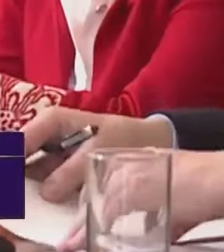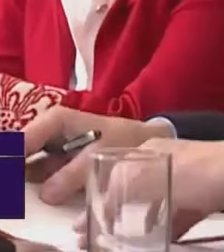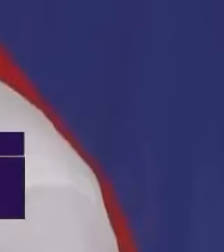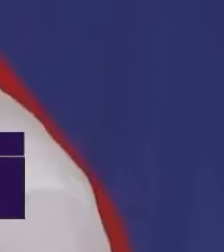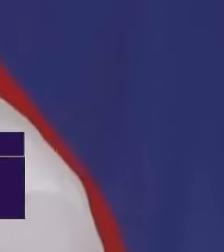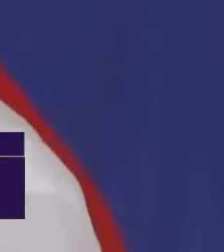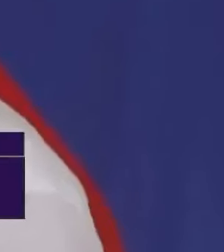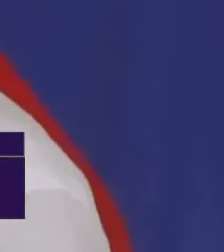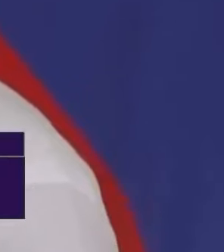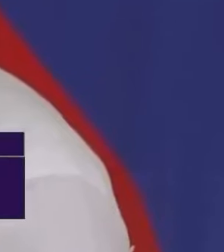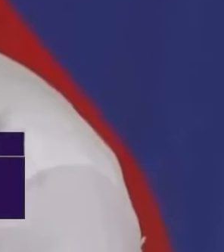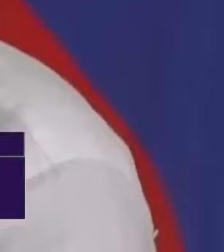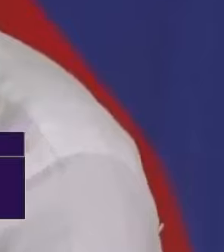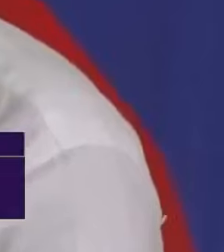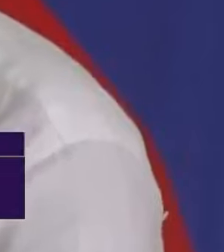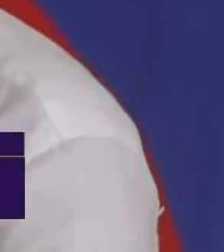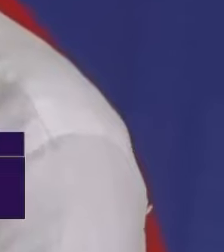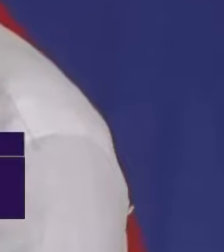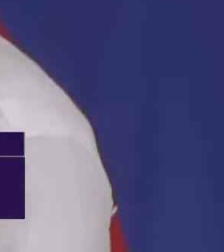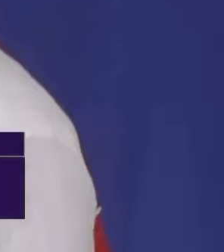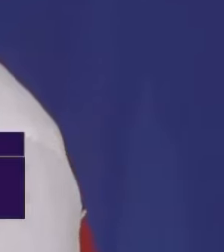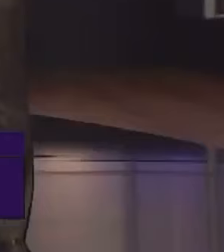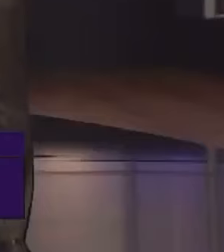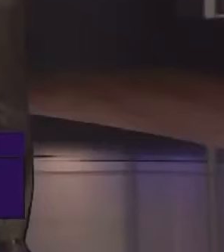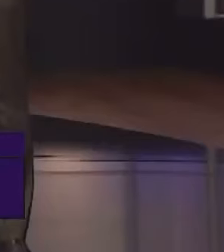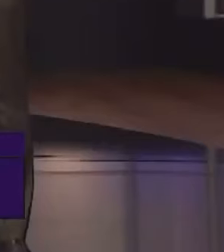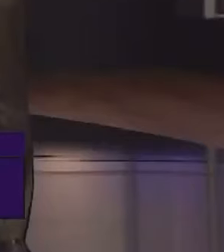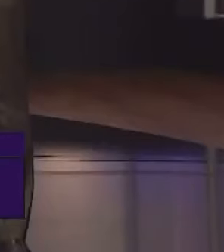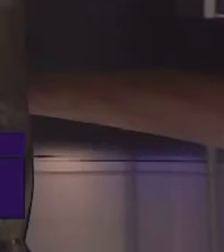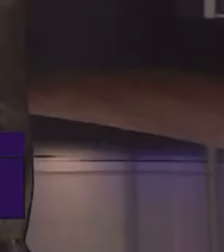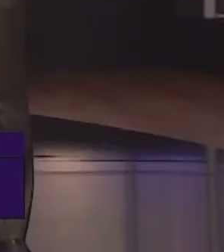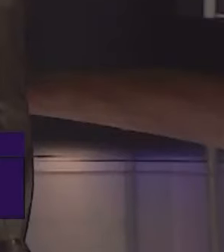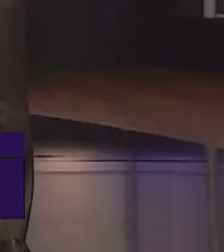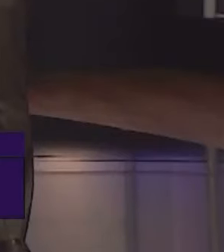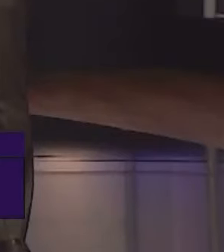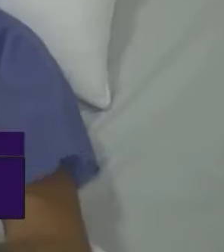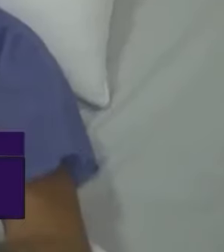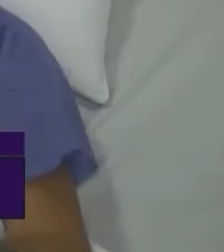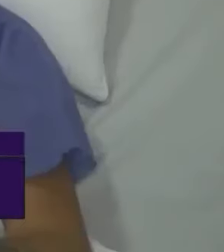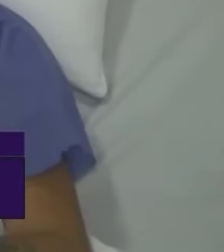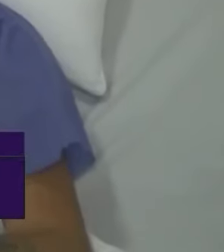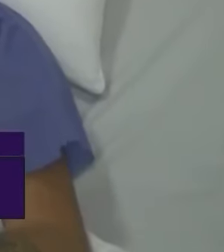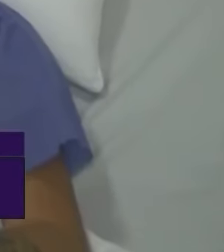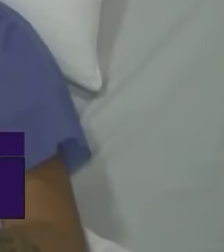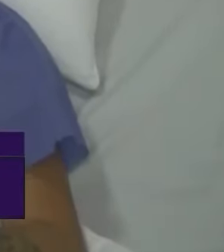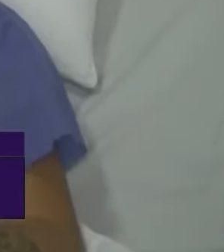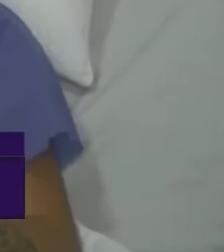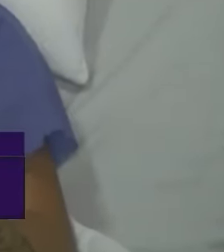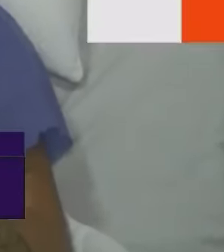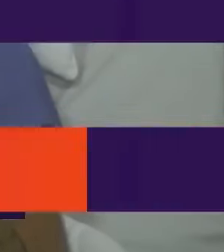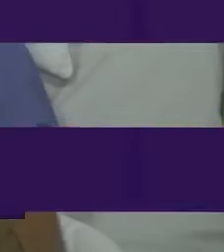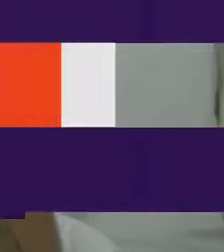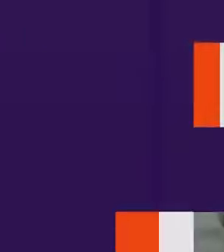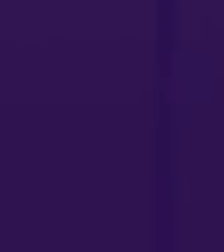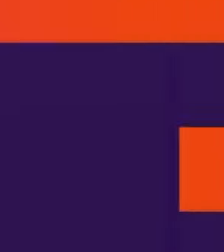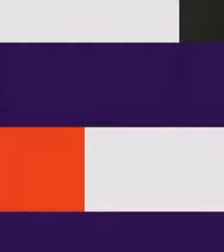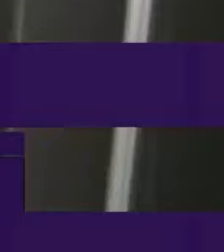El Gobierno Nacional hará cambios importantes en el sistema de salud después de la intervención de varias